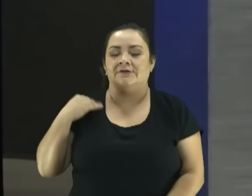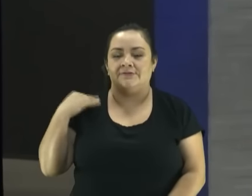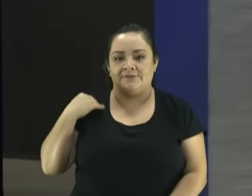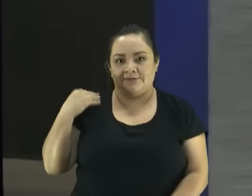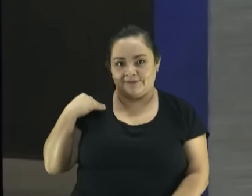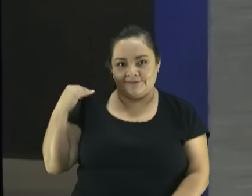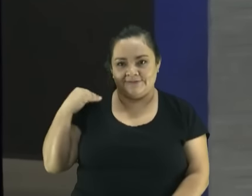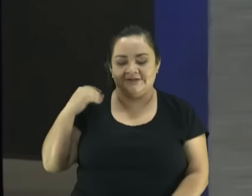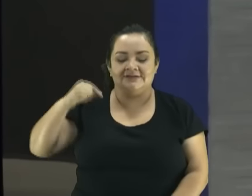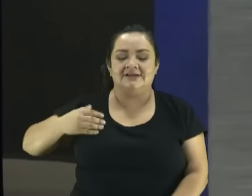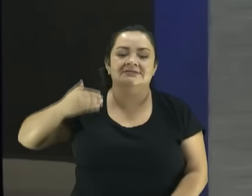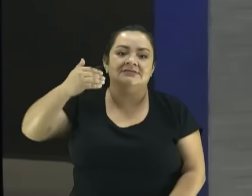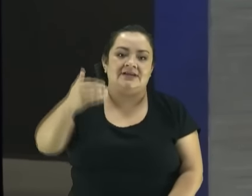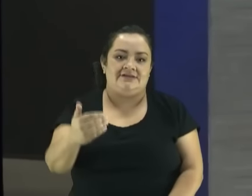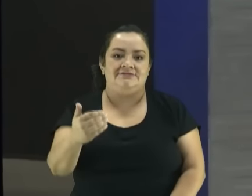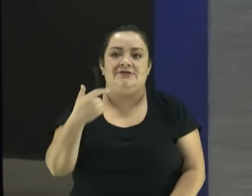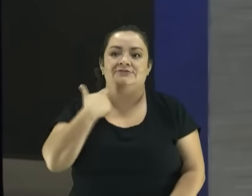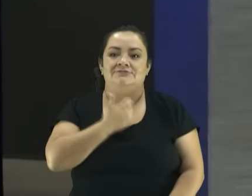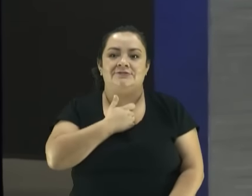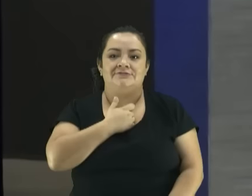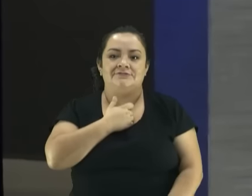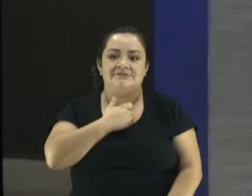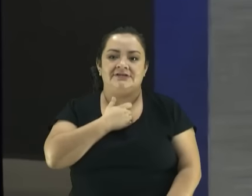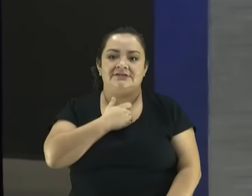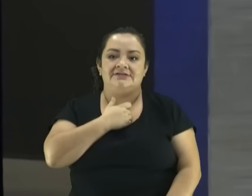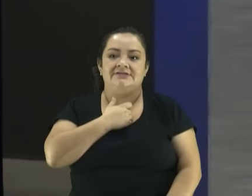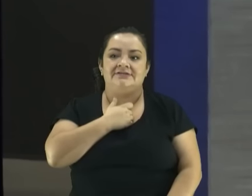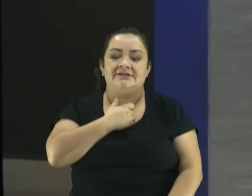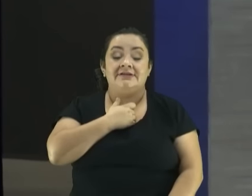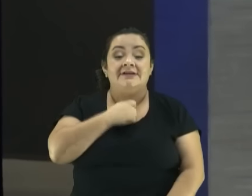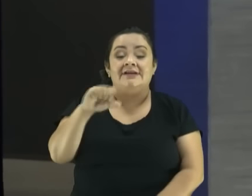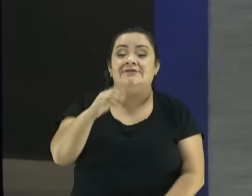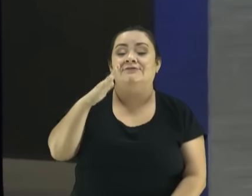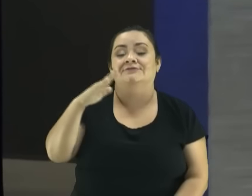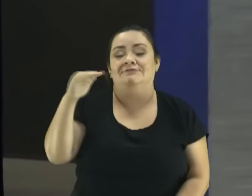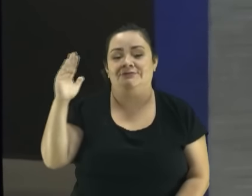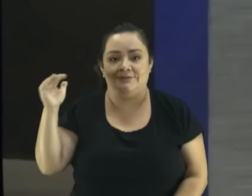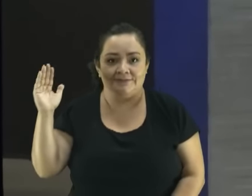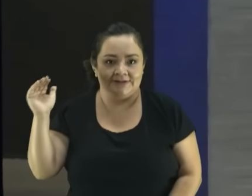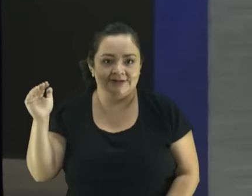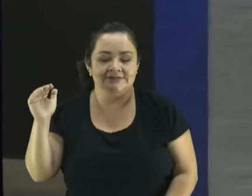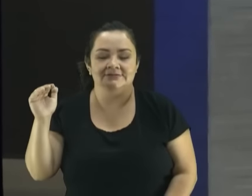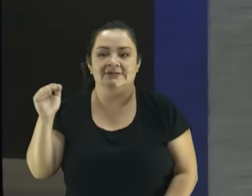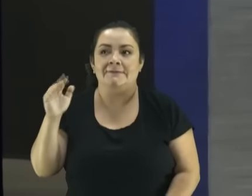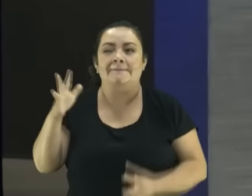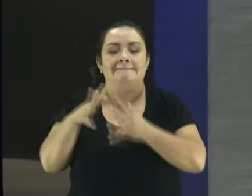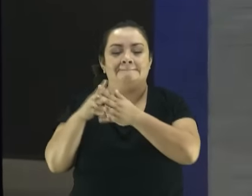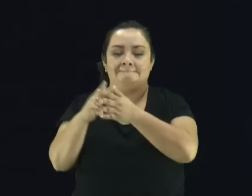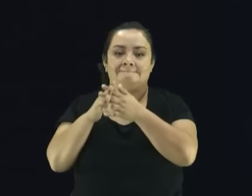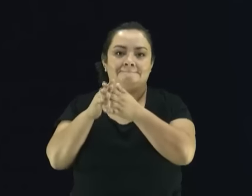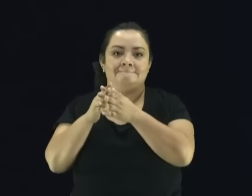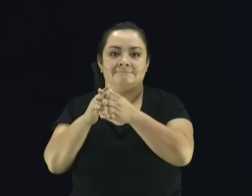año nos honran para estar en un retiro de pastores de la convención Bautista del Sur en Estados Unidos en el área de California